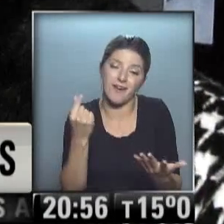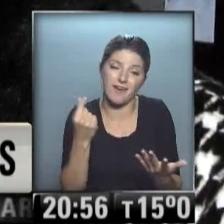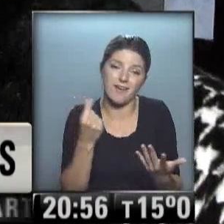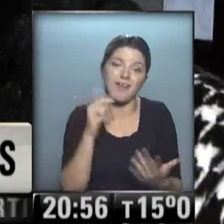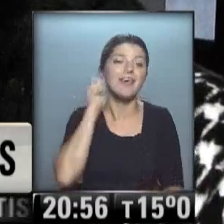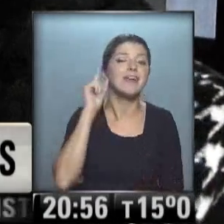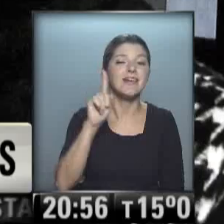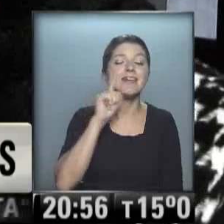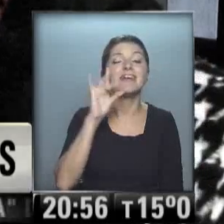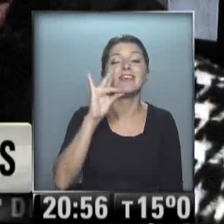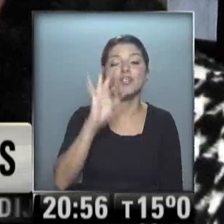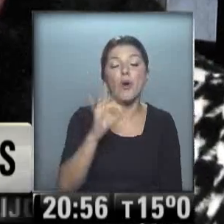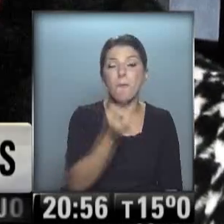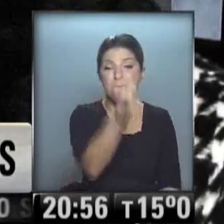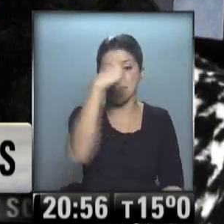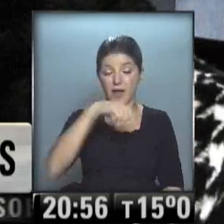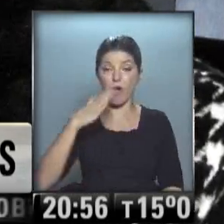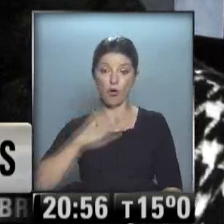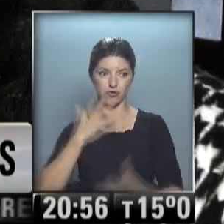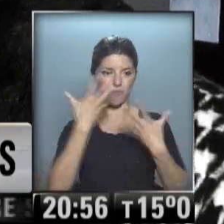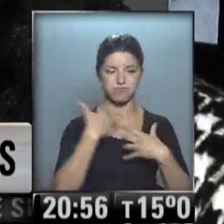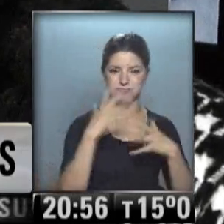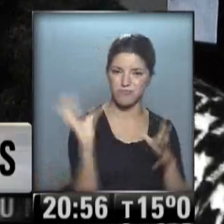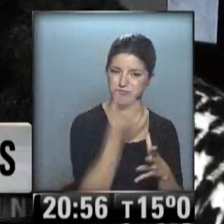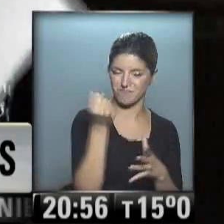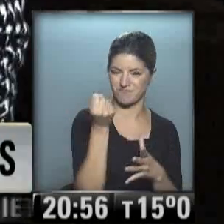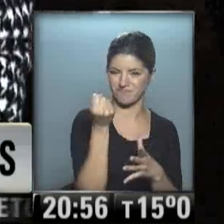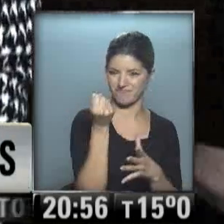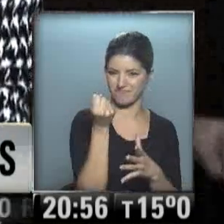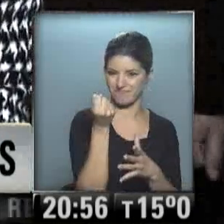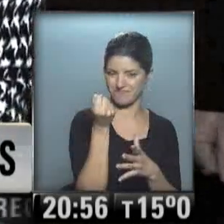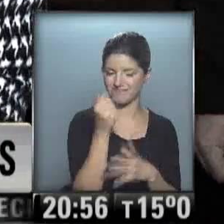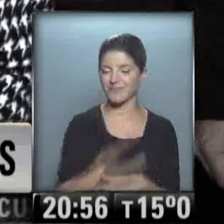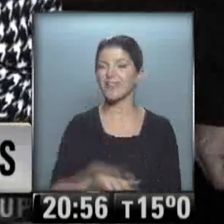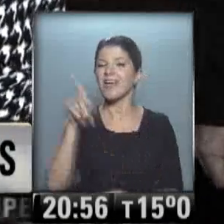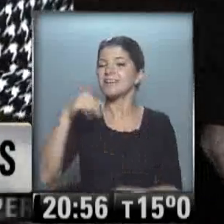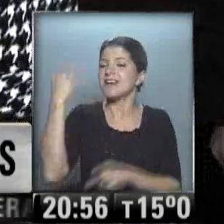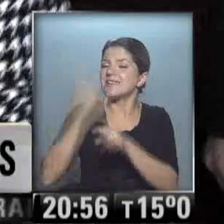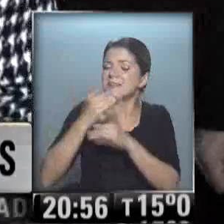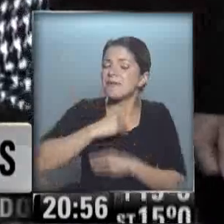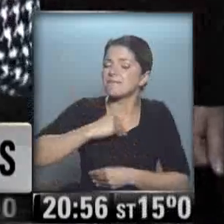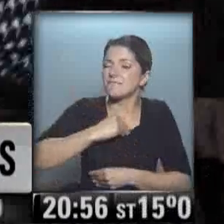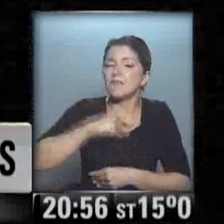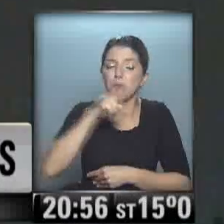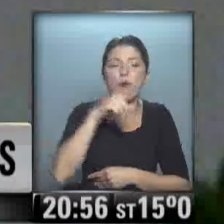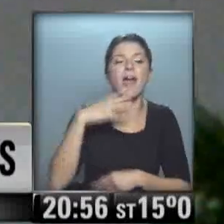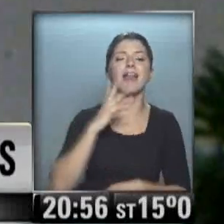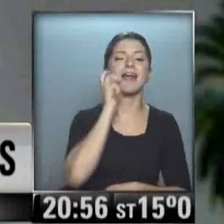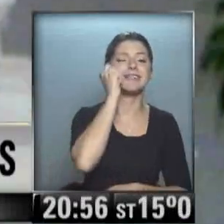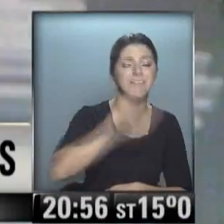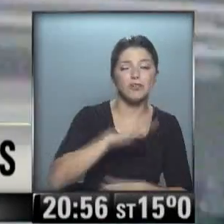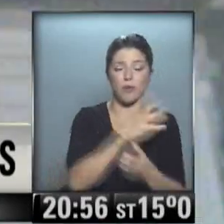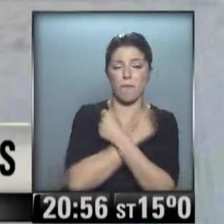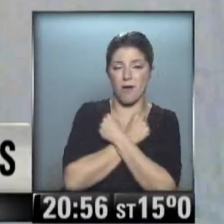Guido venga o yo lo encuentre. Estela nunca perdió la ilusión de poder abrazar a su nieto, nacido